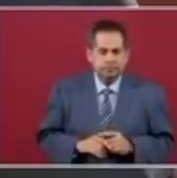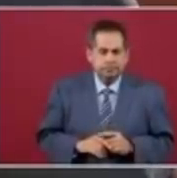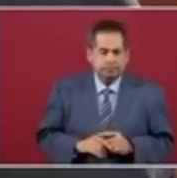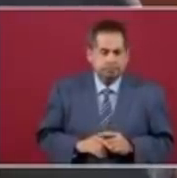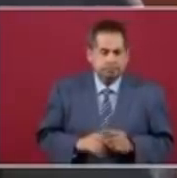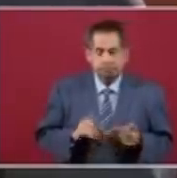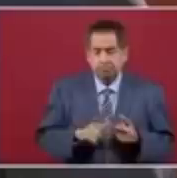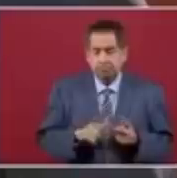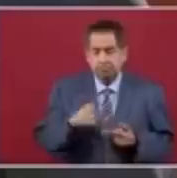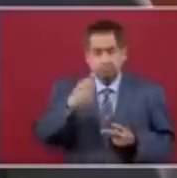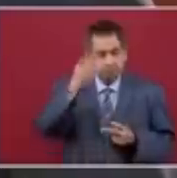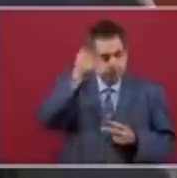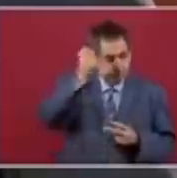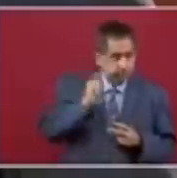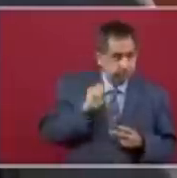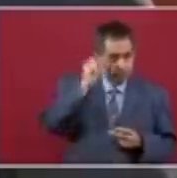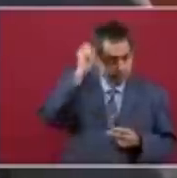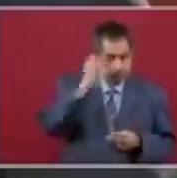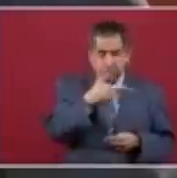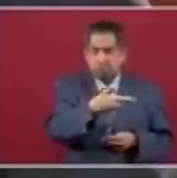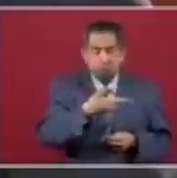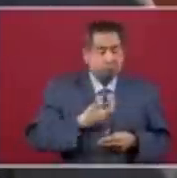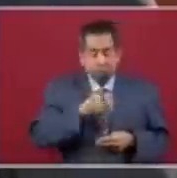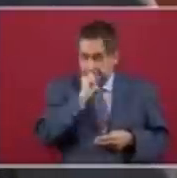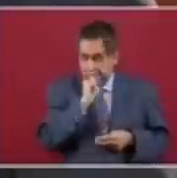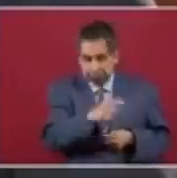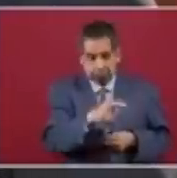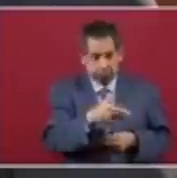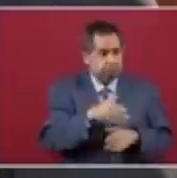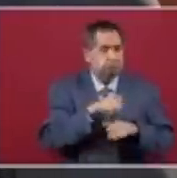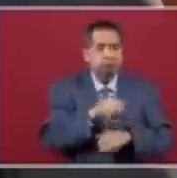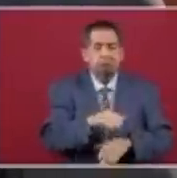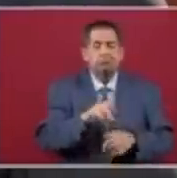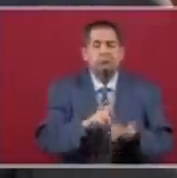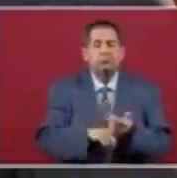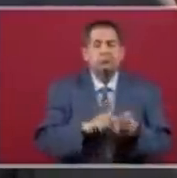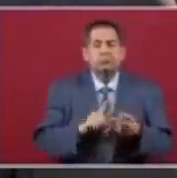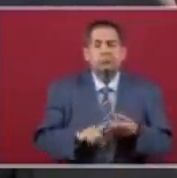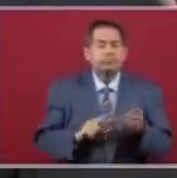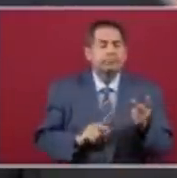en Sinaloa me hicieron el mismo planteamiento sobre